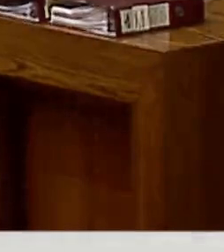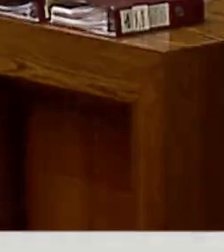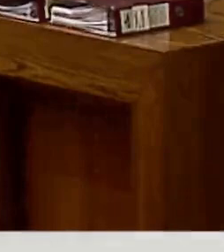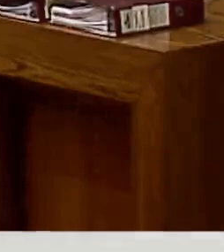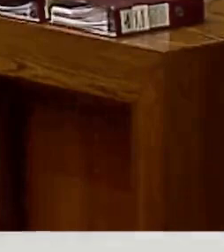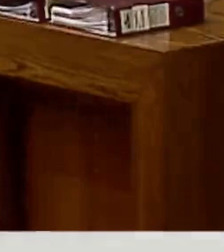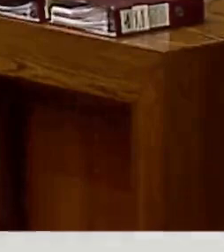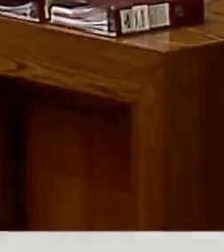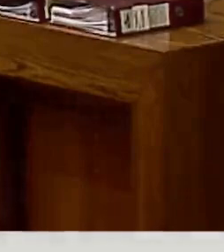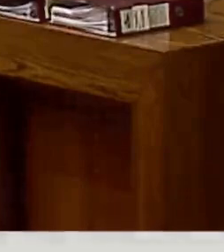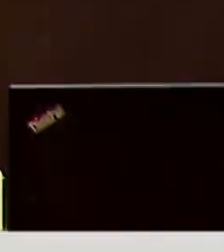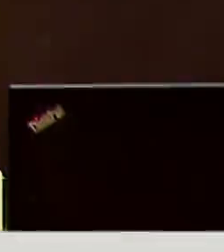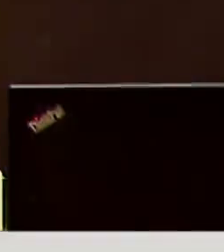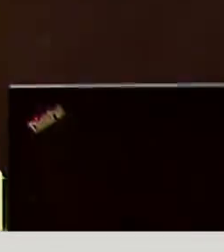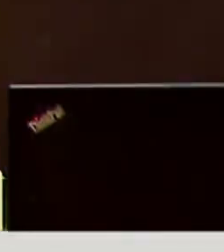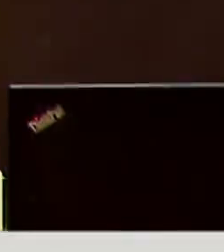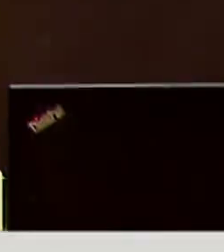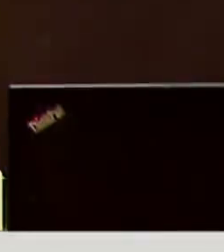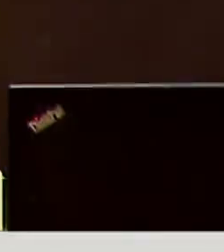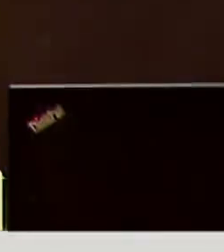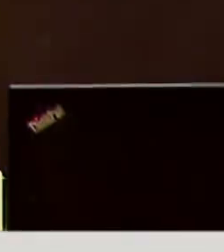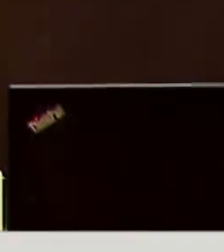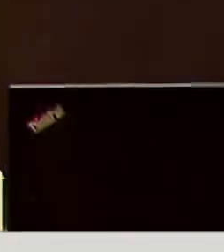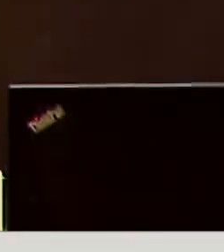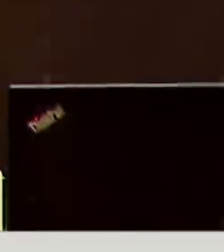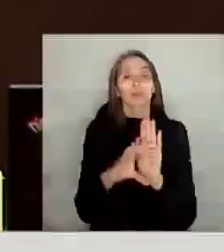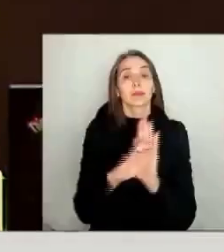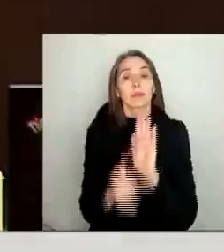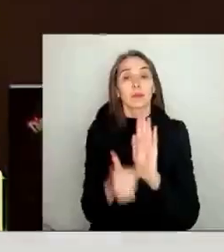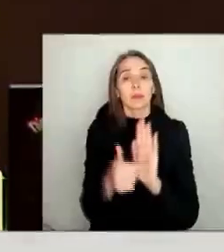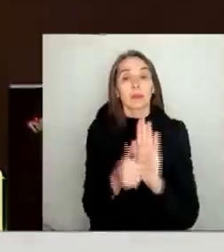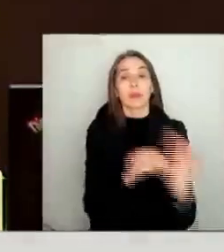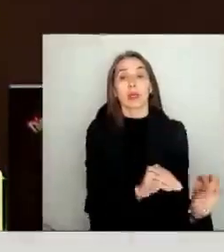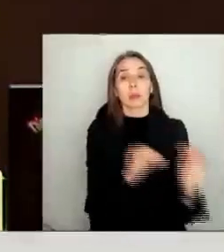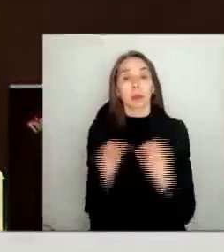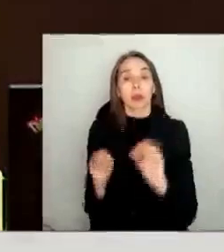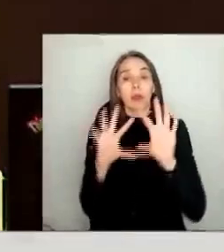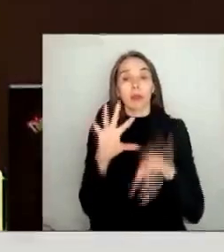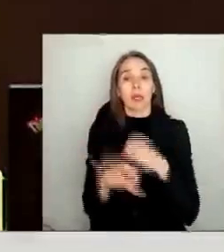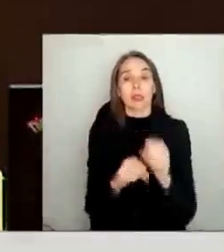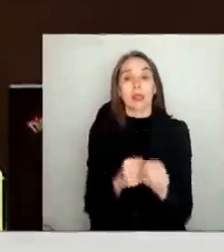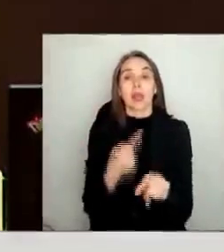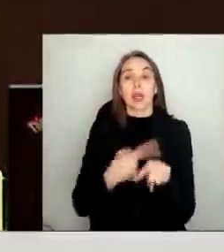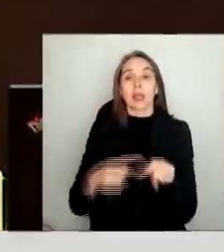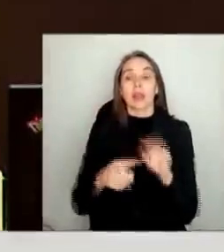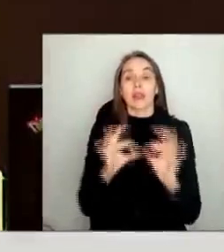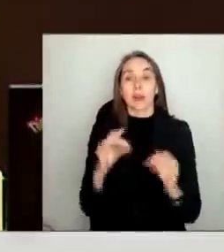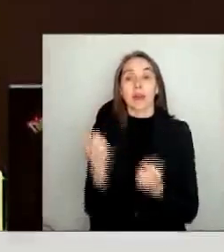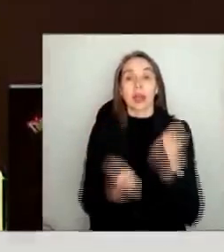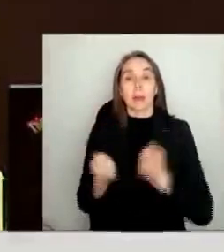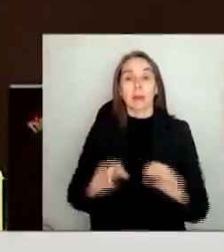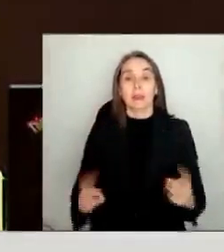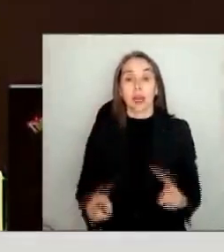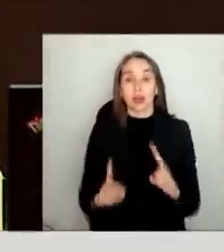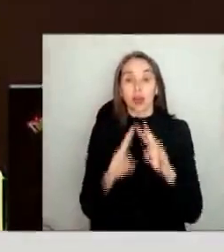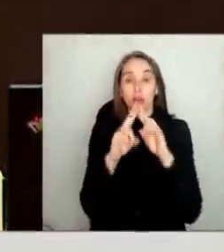diputado González que modifica la carta fundamental para prorrogar por 10 años el crédito especial de empresas constructoras a que